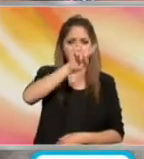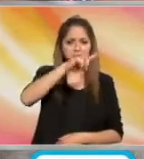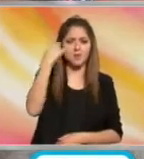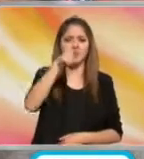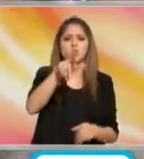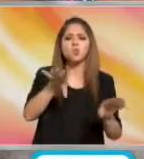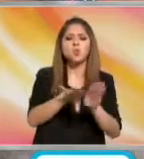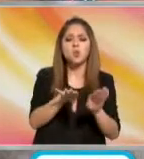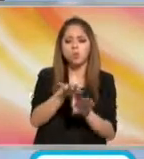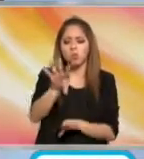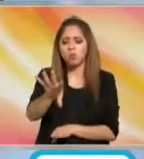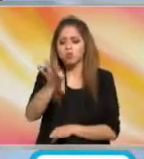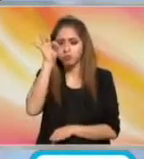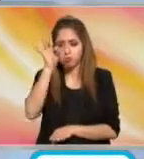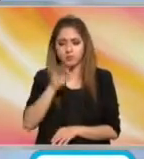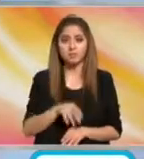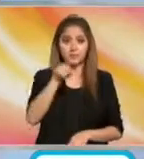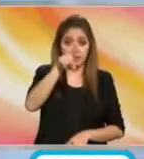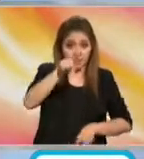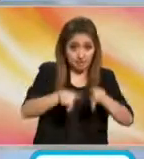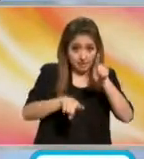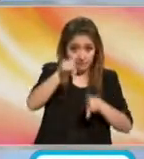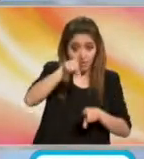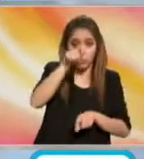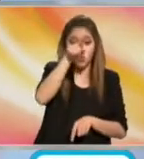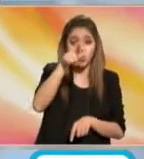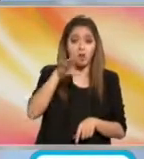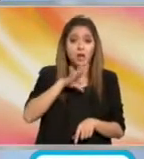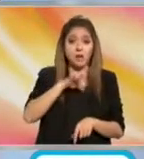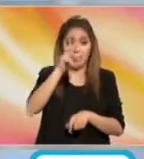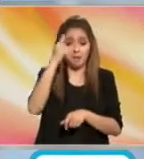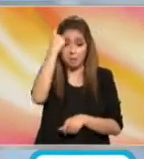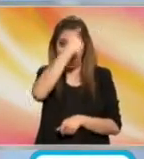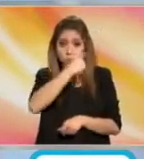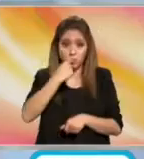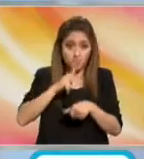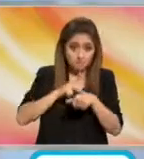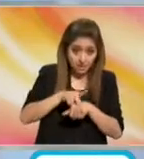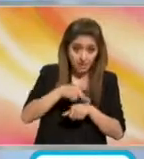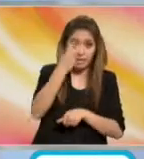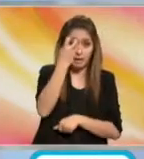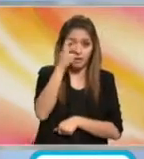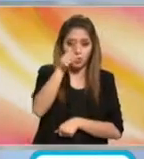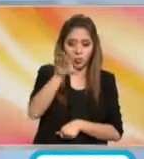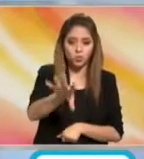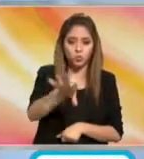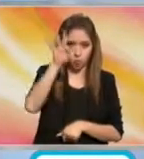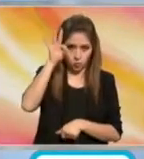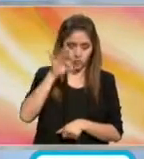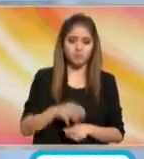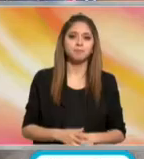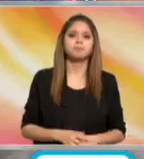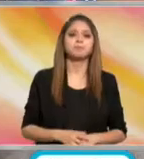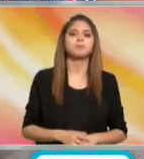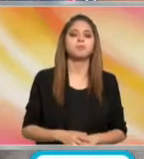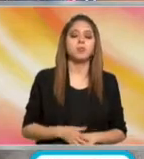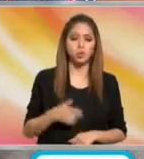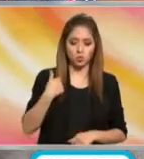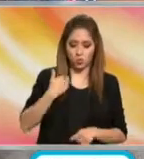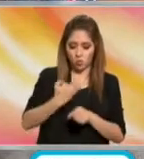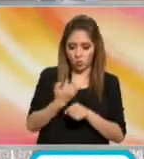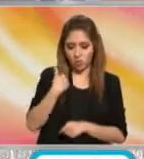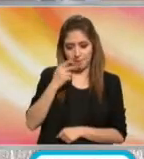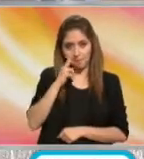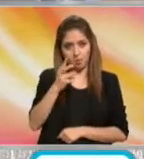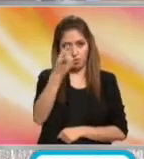identificar. Dependiendo los problemas que tú tengas, es el color que vas a escoger. Hay tres colores, por lo que veo,